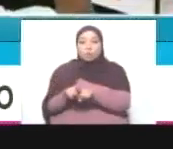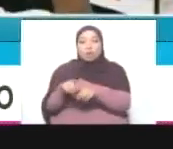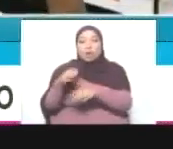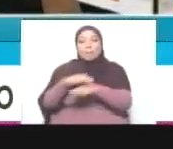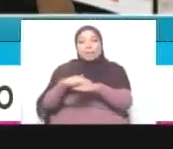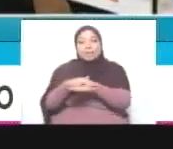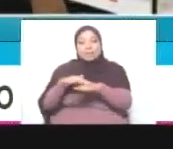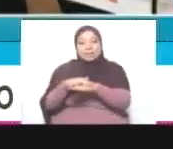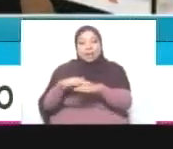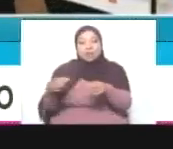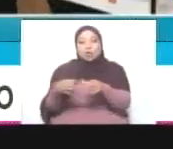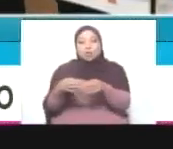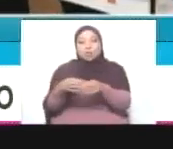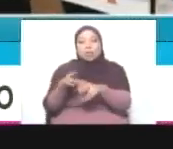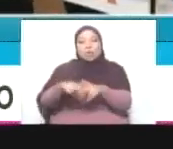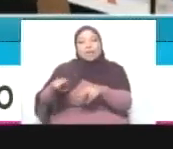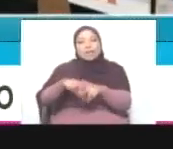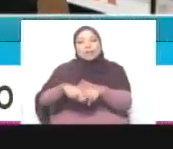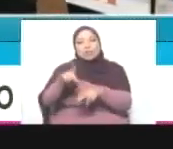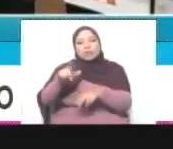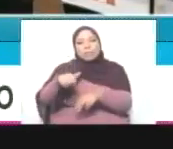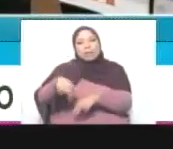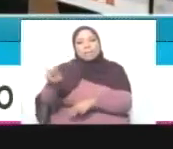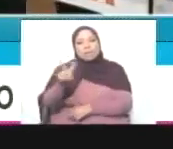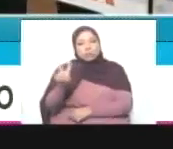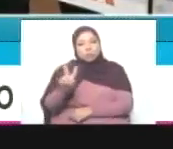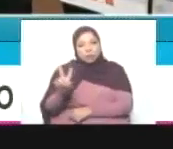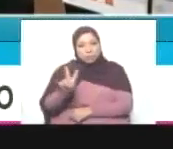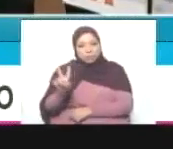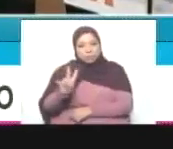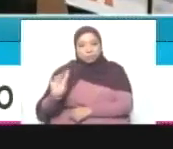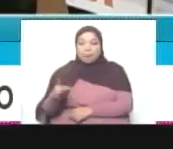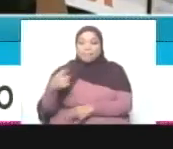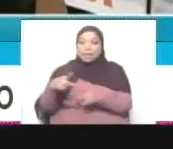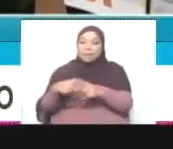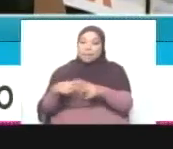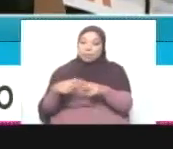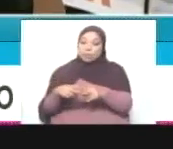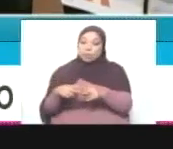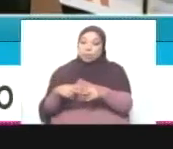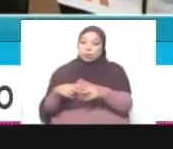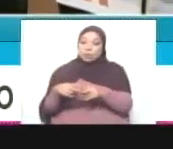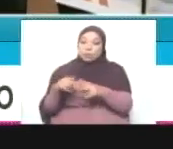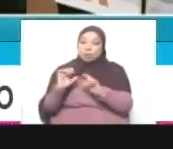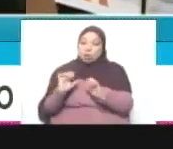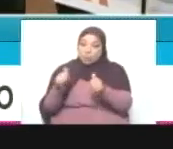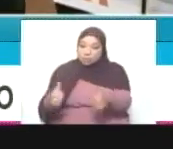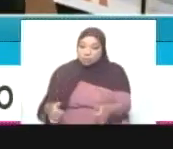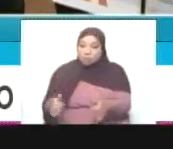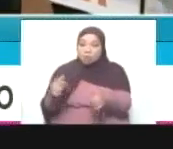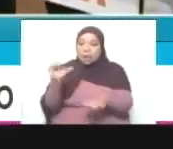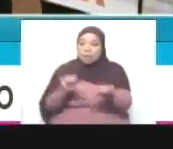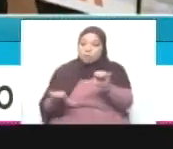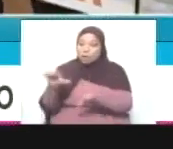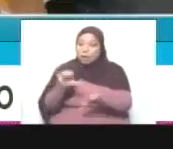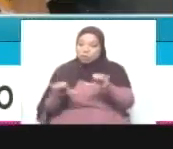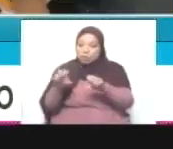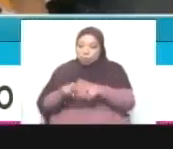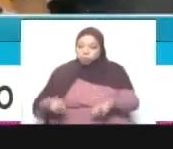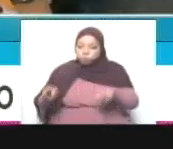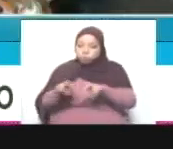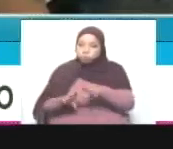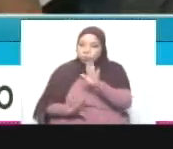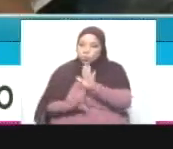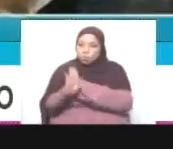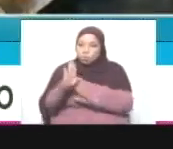científico. Iniciamos los primeros talleres en la BAE, en las instalaciones de la BAE, en el laboratorio de investigación, y desarrollamos